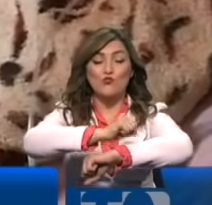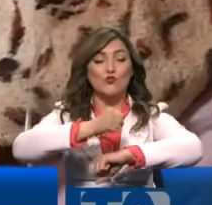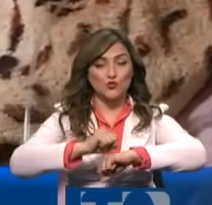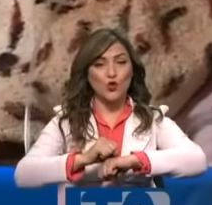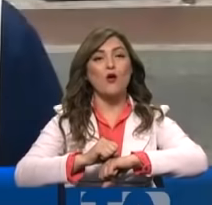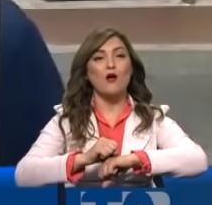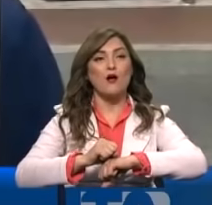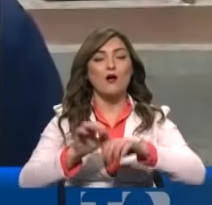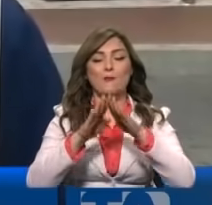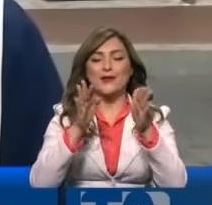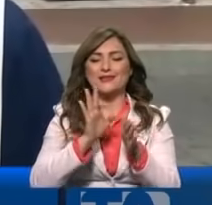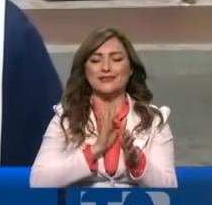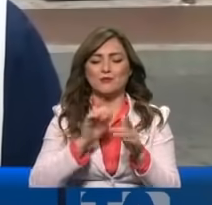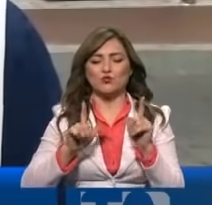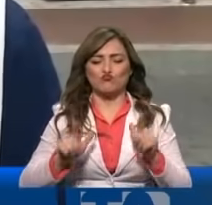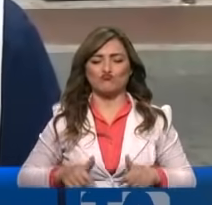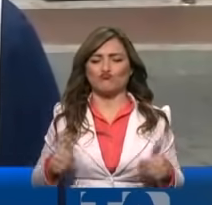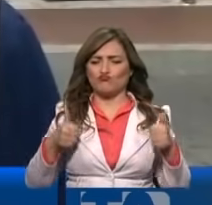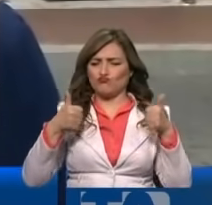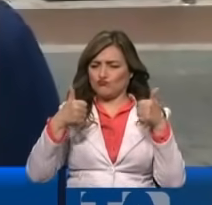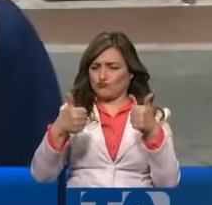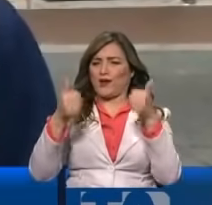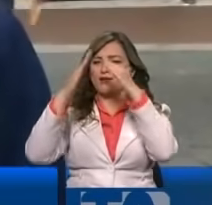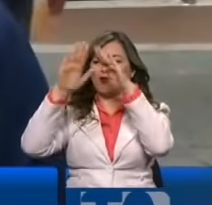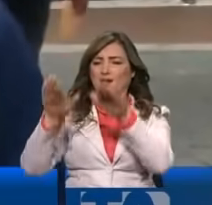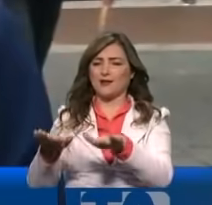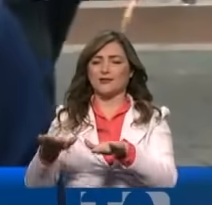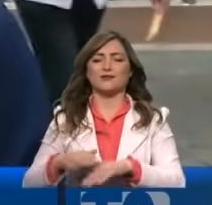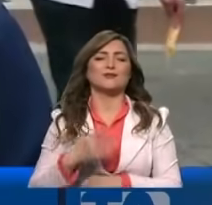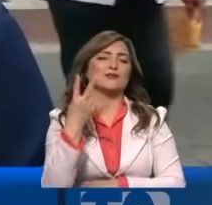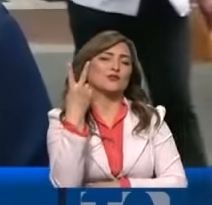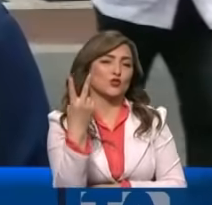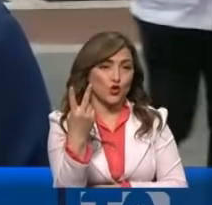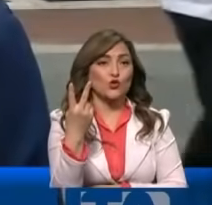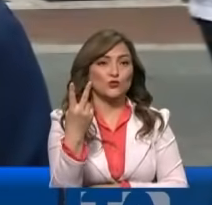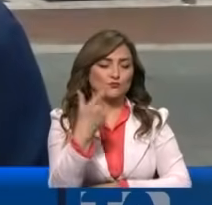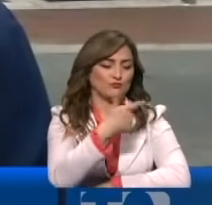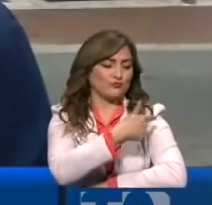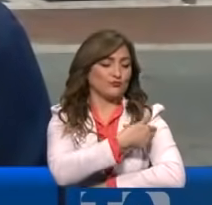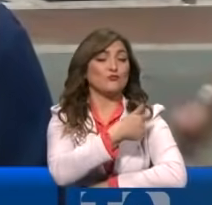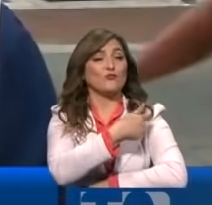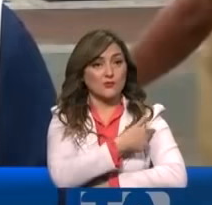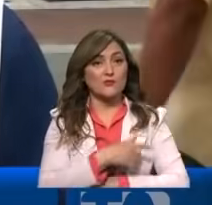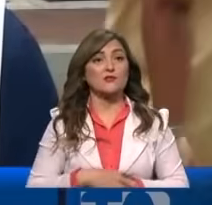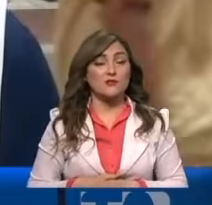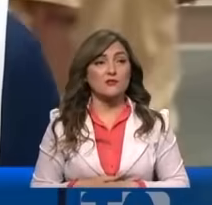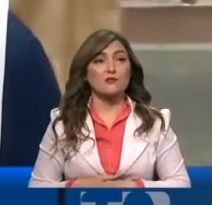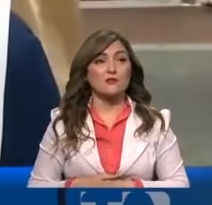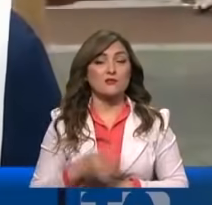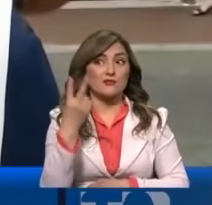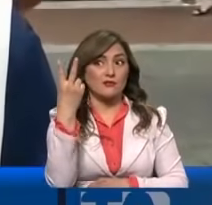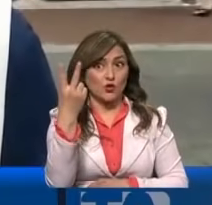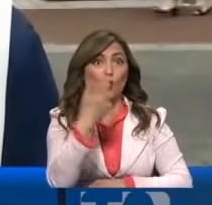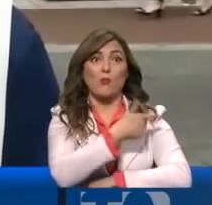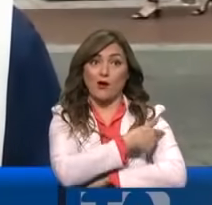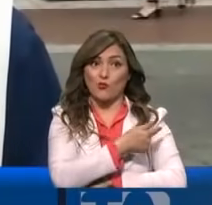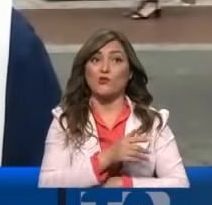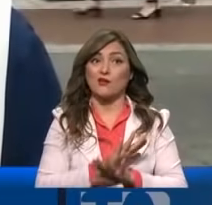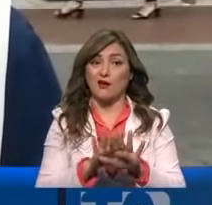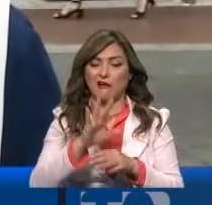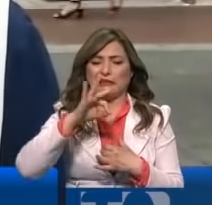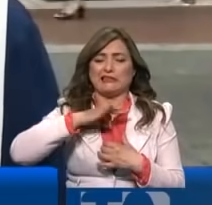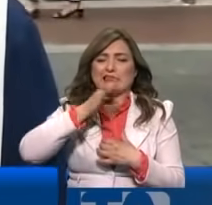confirmó que están estables, recuperándose en casa. 2 de ellos ya estaban inmunizados, es decir, se les habían aplicado las dosis de la vacuna contra